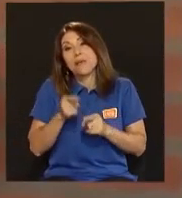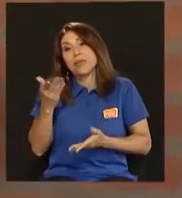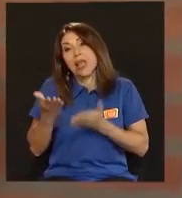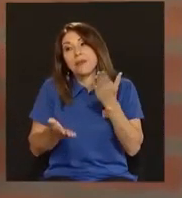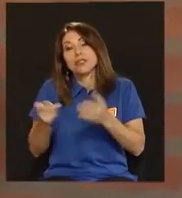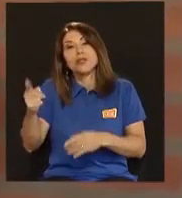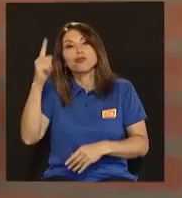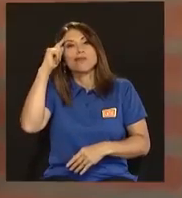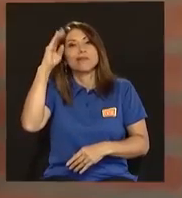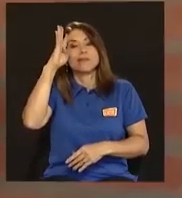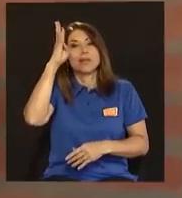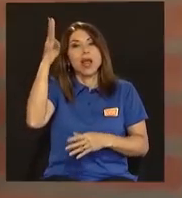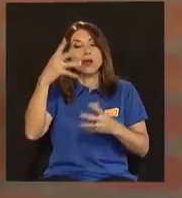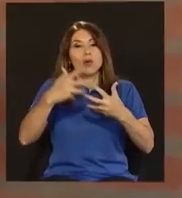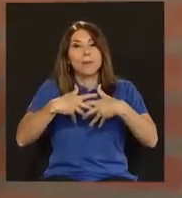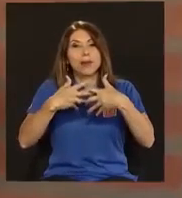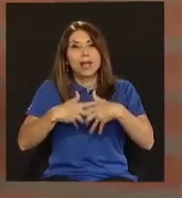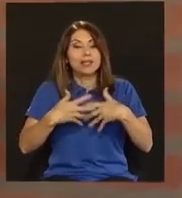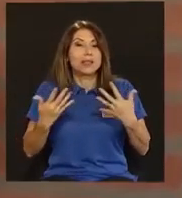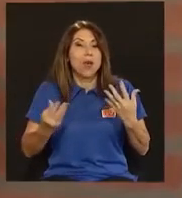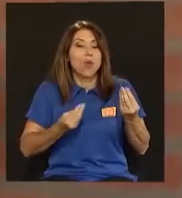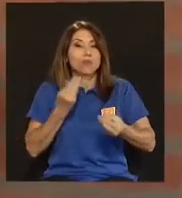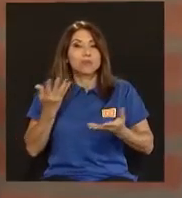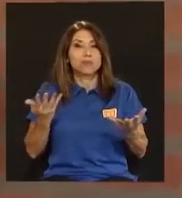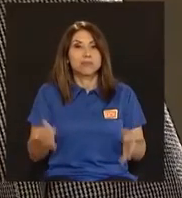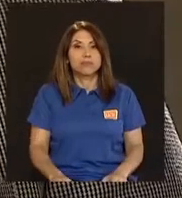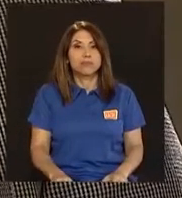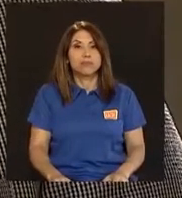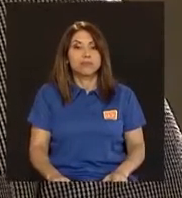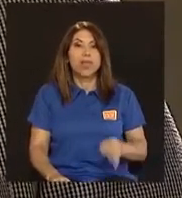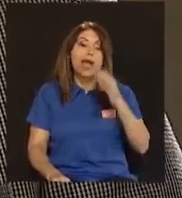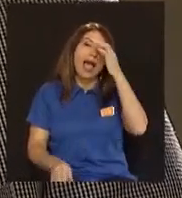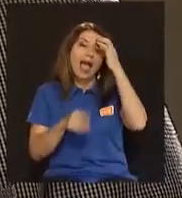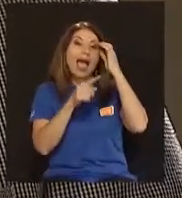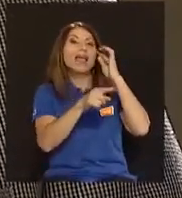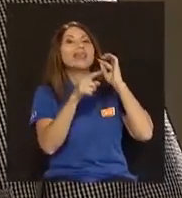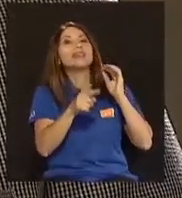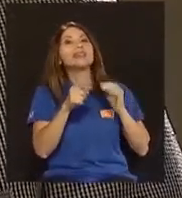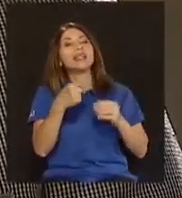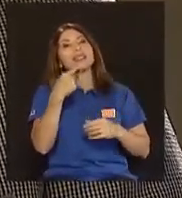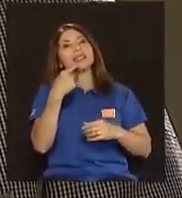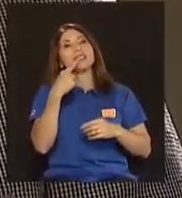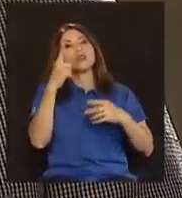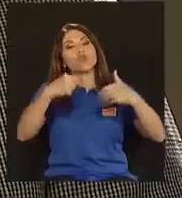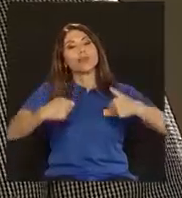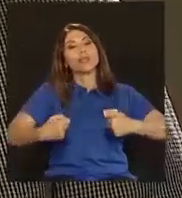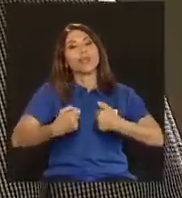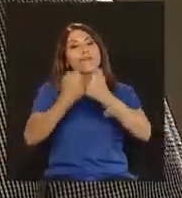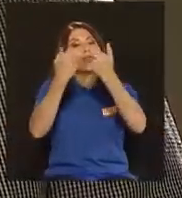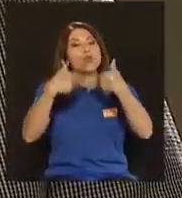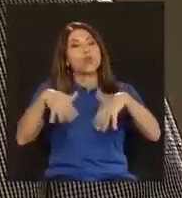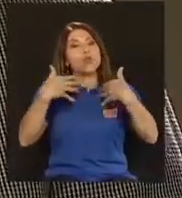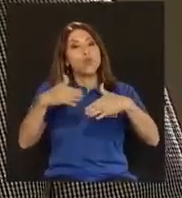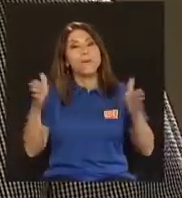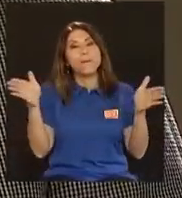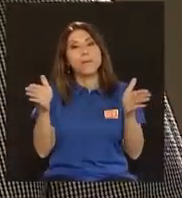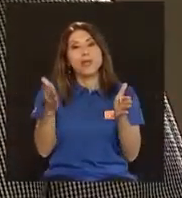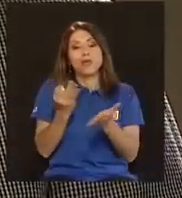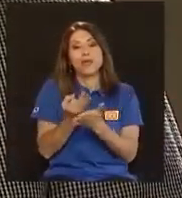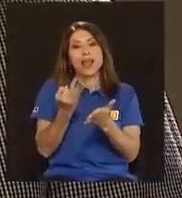crear una empresa e involucrarse, o no sé. Ahí estás planteando uno de los desafíos más grandes que tienen las microfinanzas en general, y